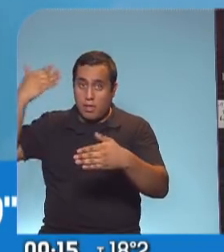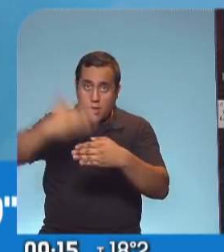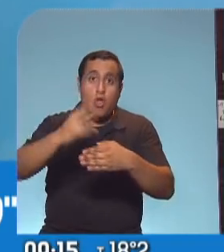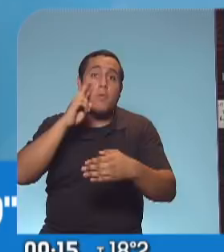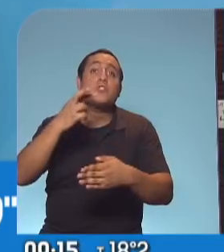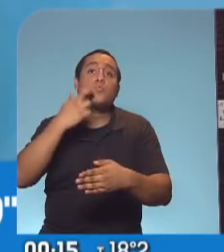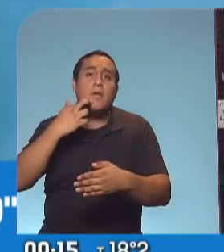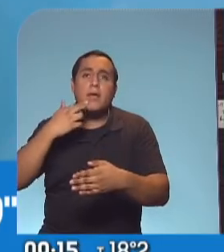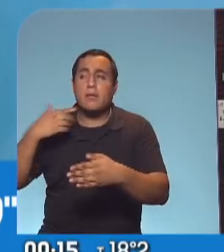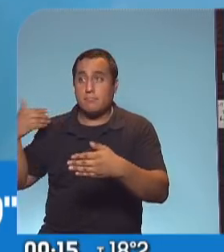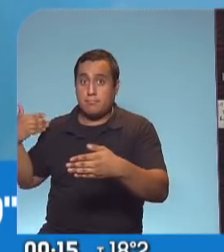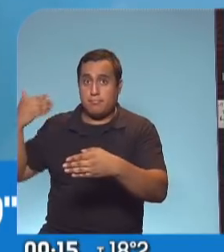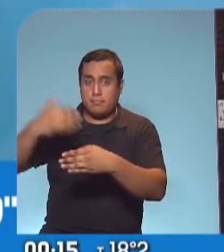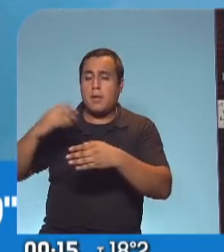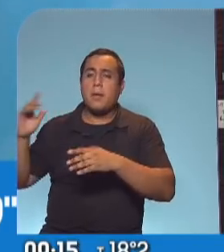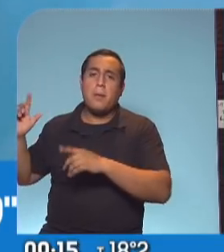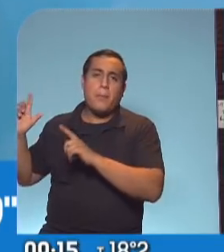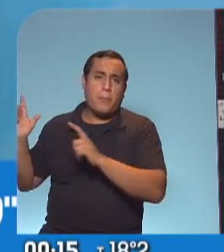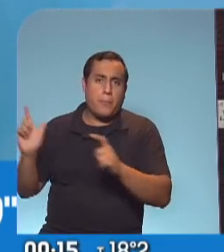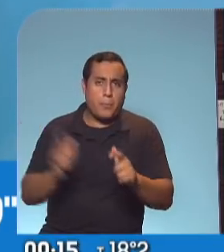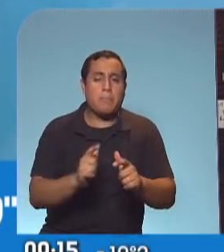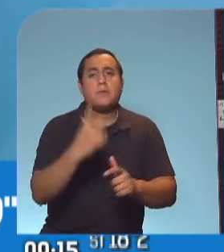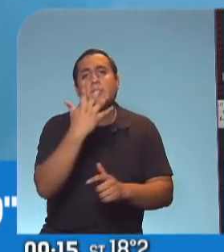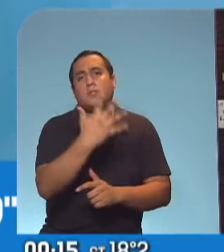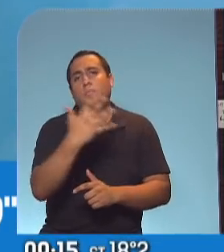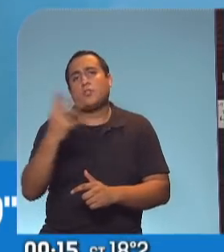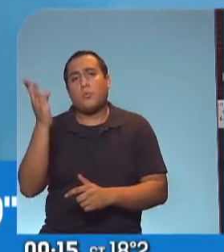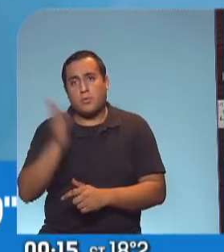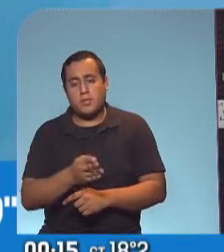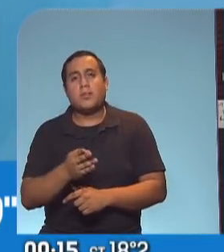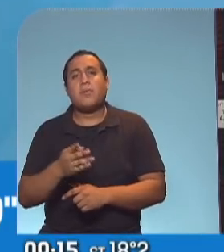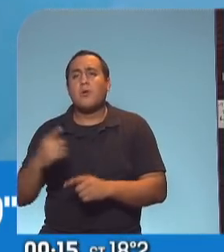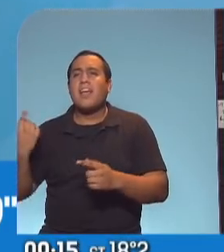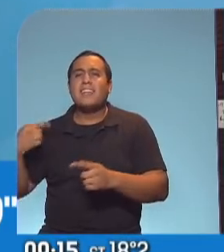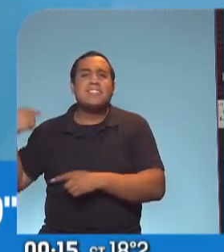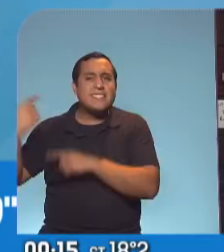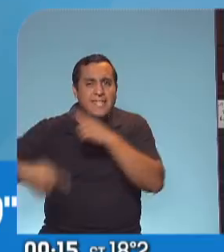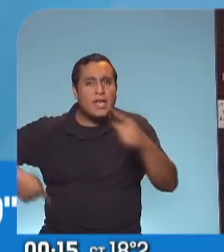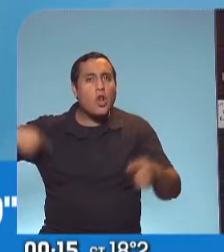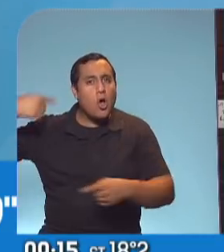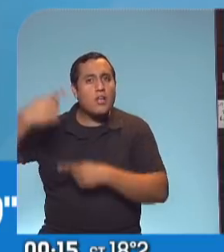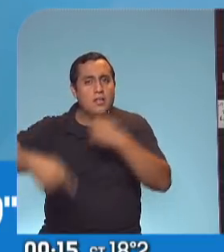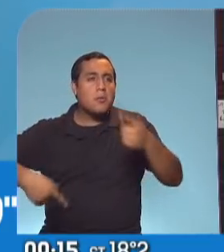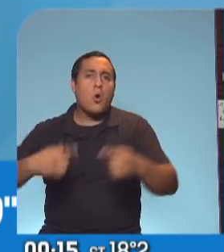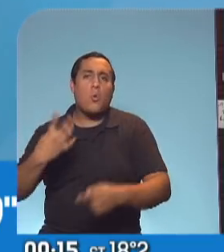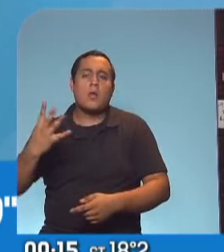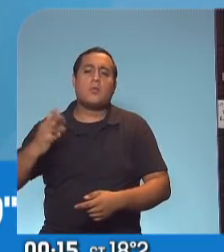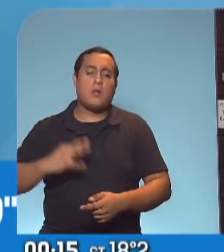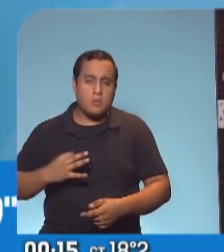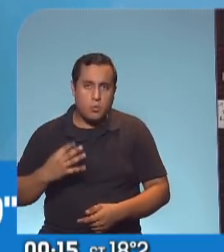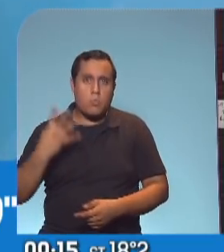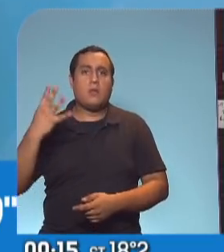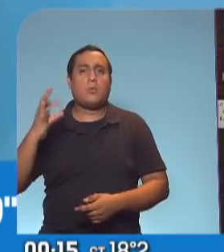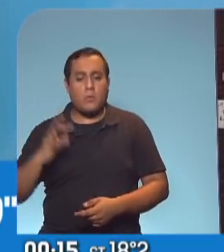una disminución del 55% respecto al ciclo de incremento que se produce cada 4 años, esto